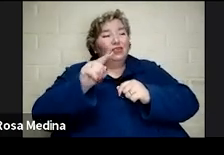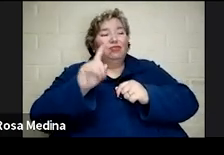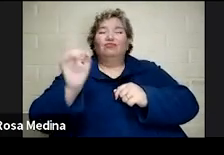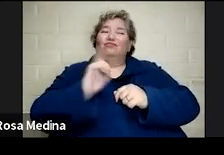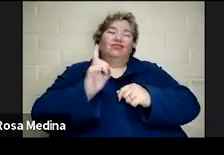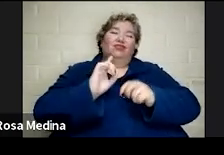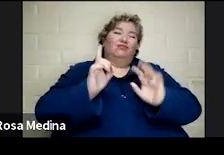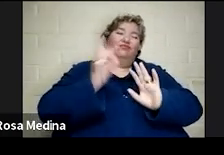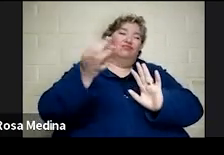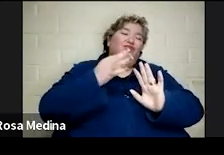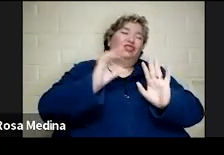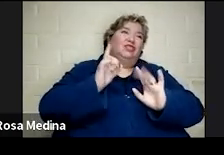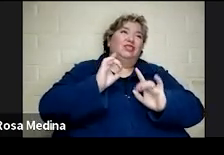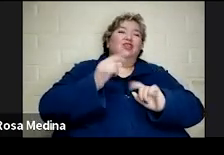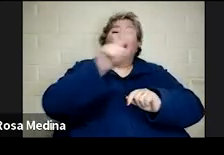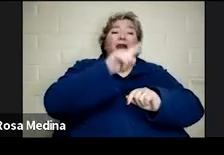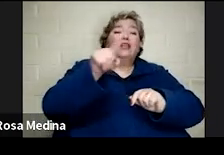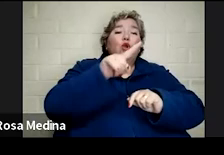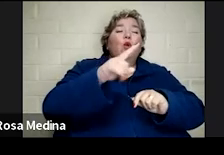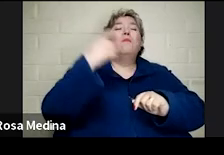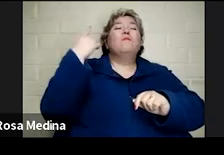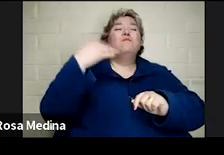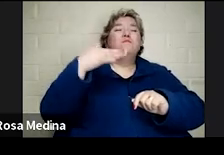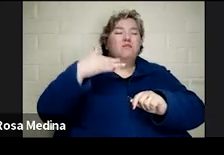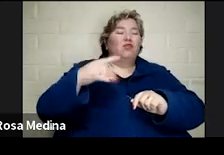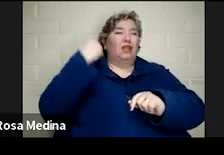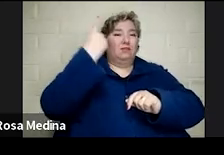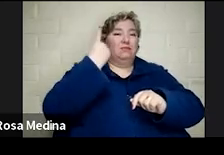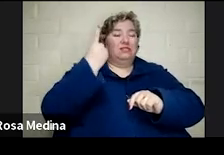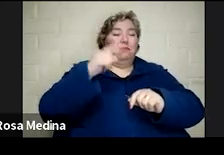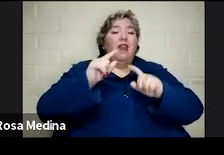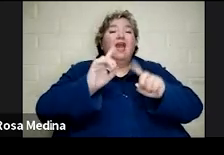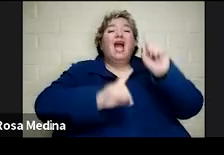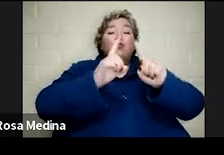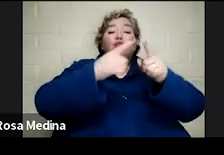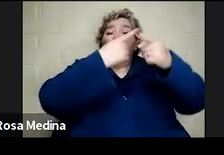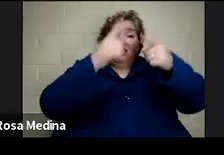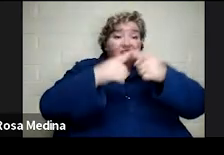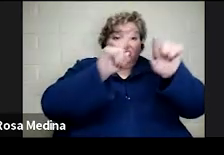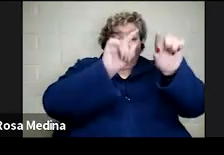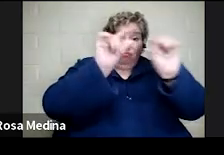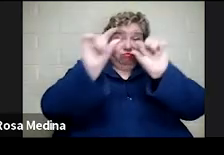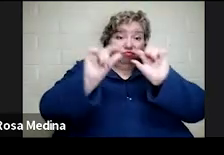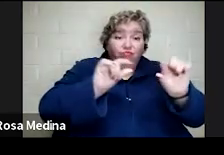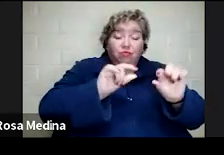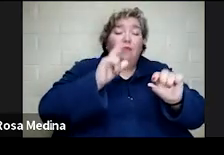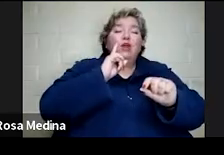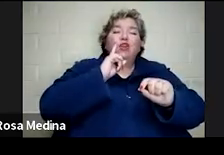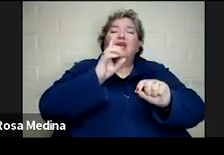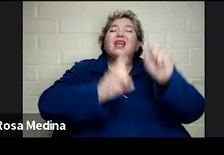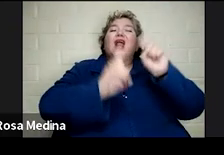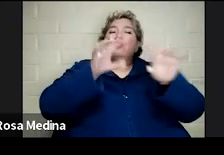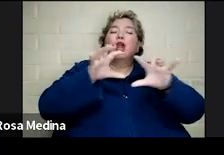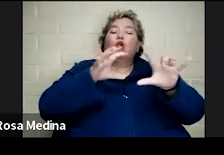entonces puse como los principales. Y que aunque son muy distintos entre sí, tienen hartas cosas en común, como por